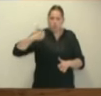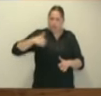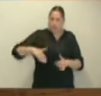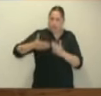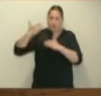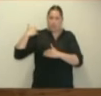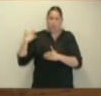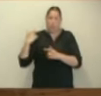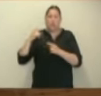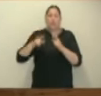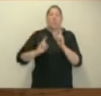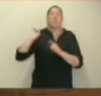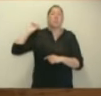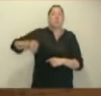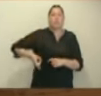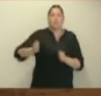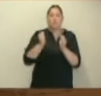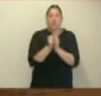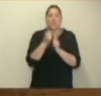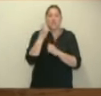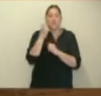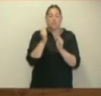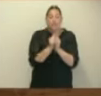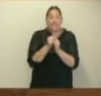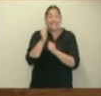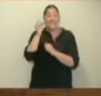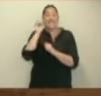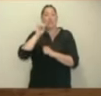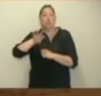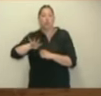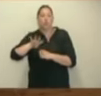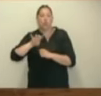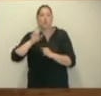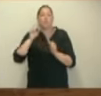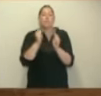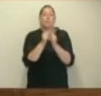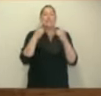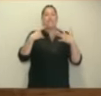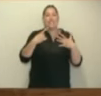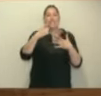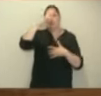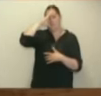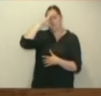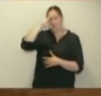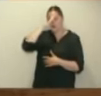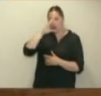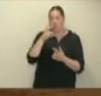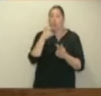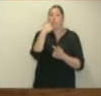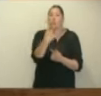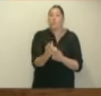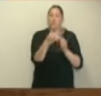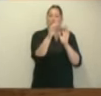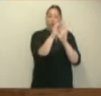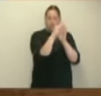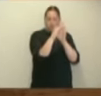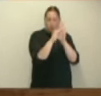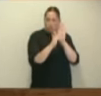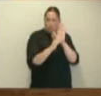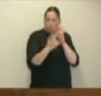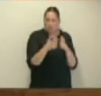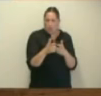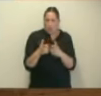la Directiva 2014-24 de la Unión Europea de 26 de febrero, una directiva que establece distintas disposiciones